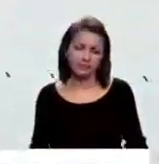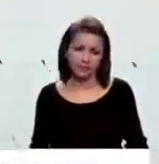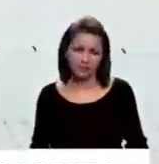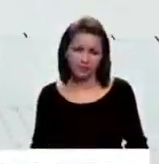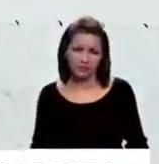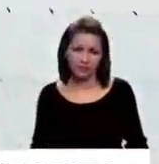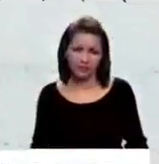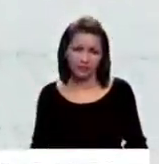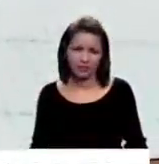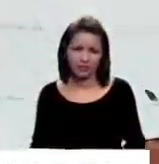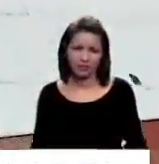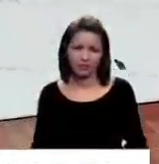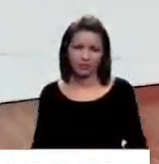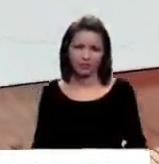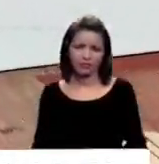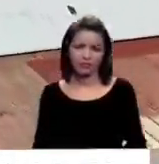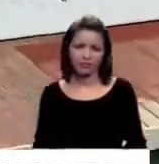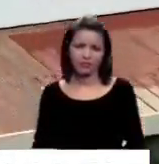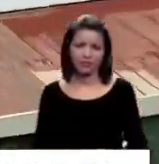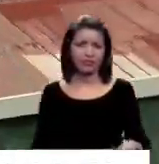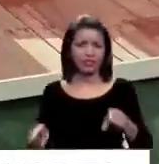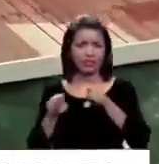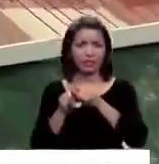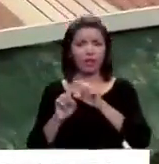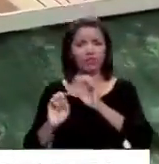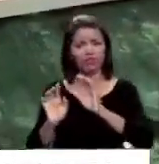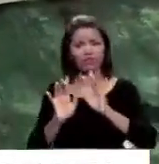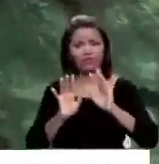de la marcha como te decía terminarán